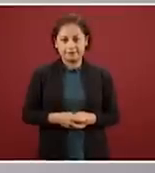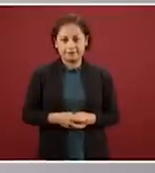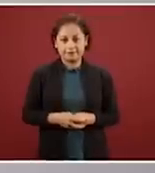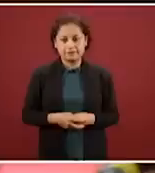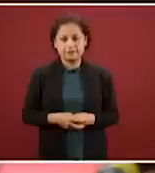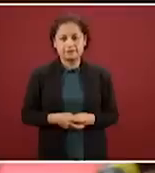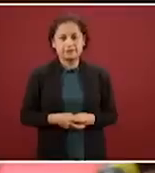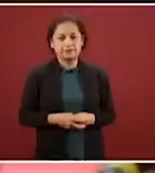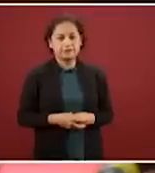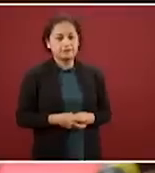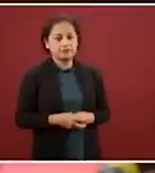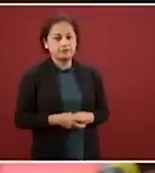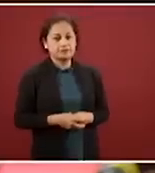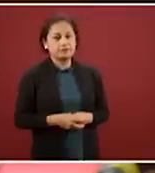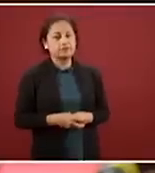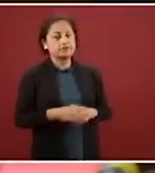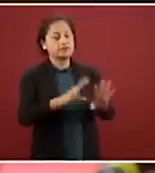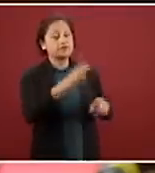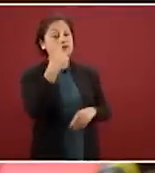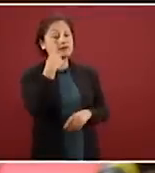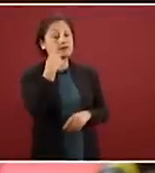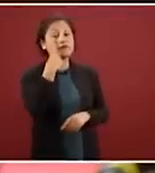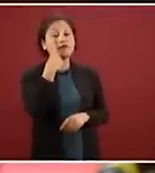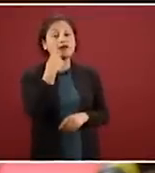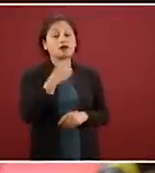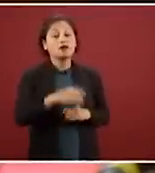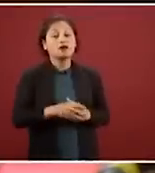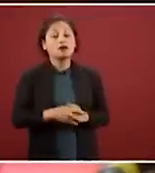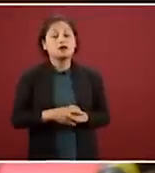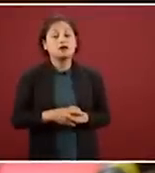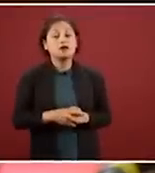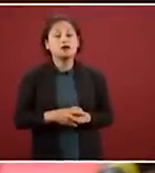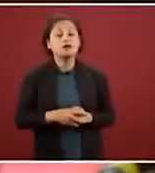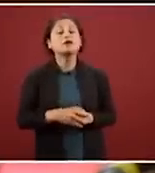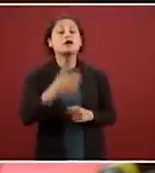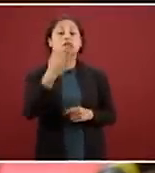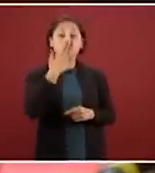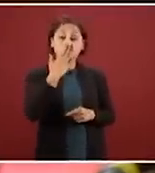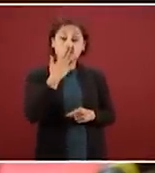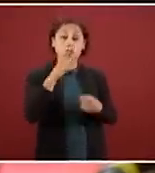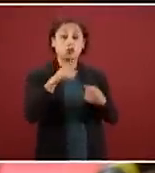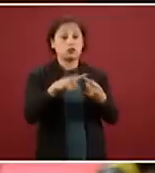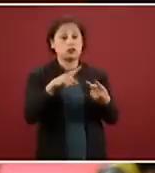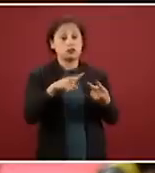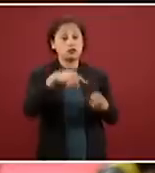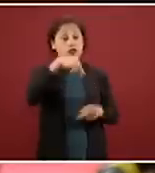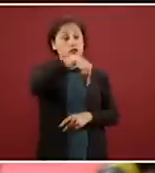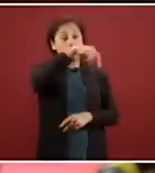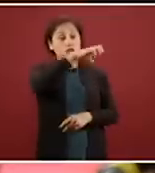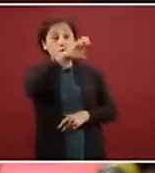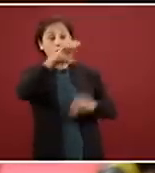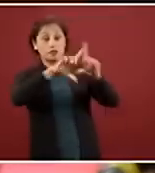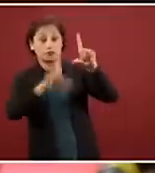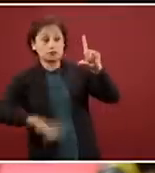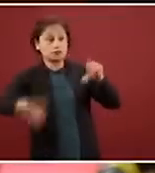Pero están saliendo muy caro los diputados, o sea, los… Bueno, al menos a Sonora y a los estados del noroeste del país le están